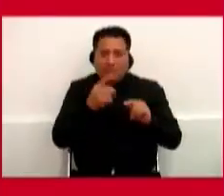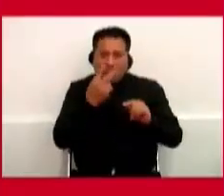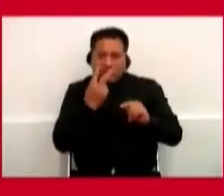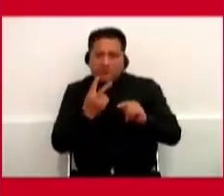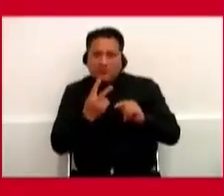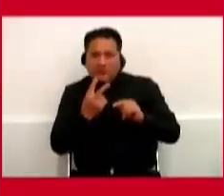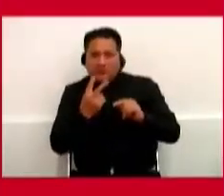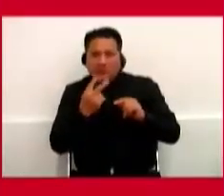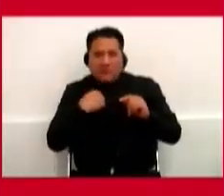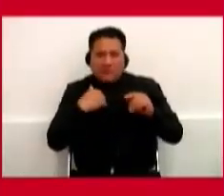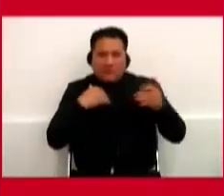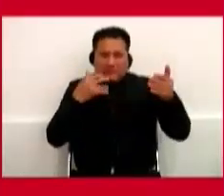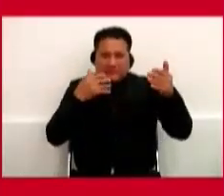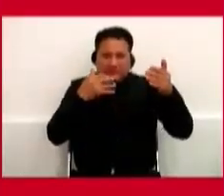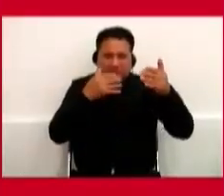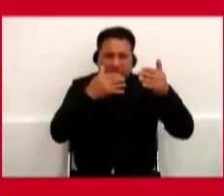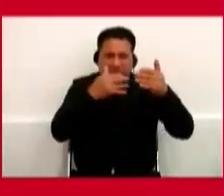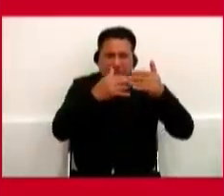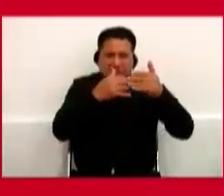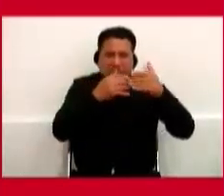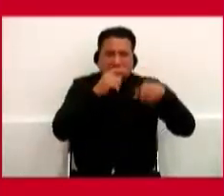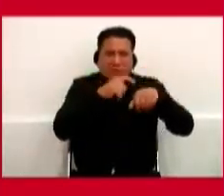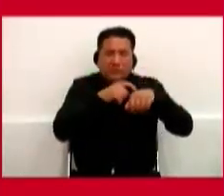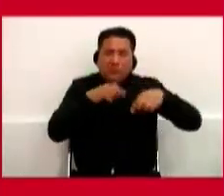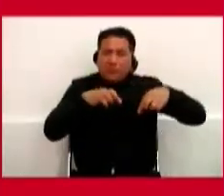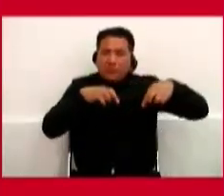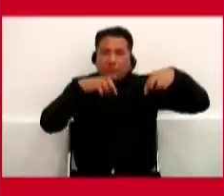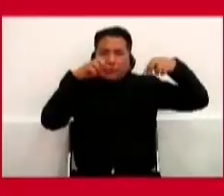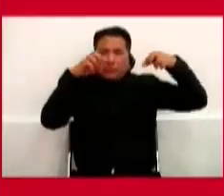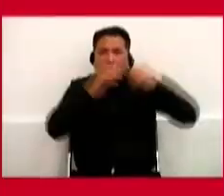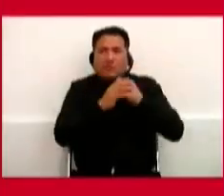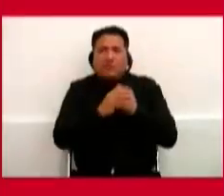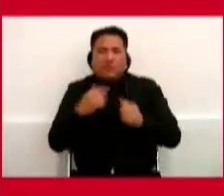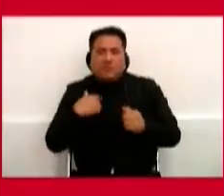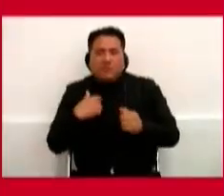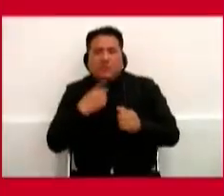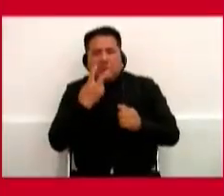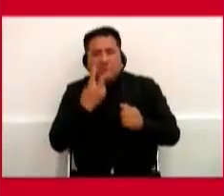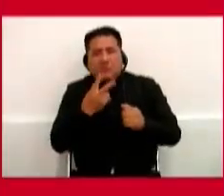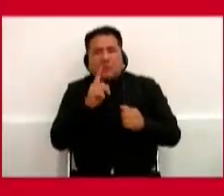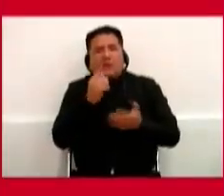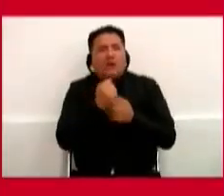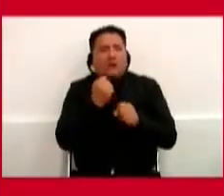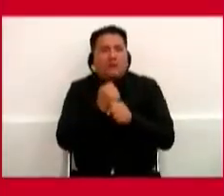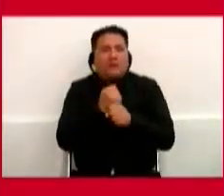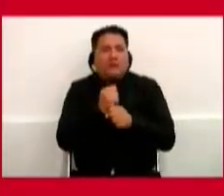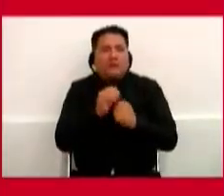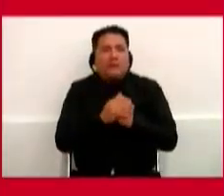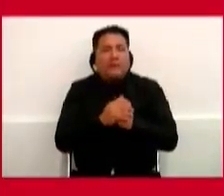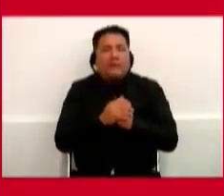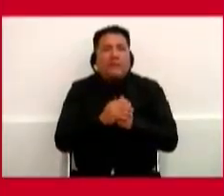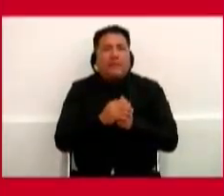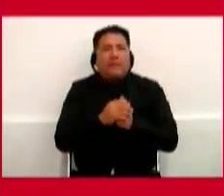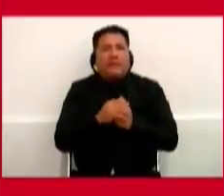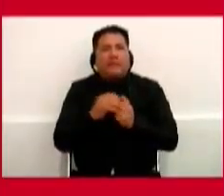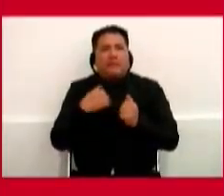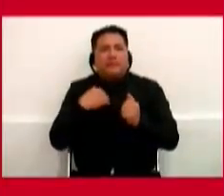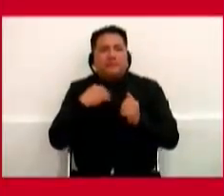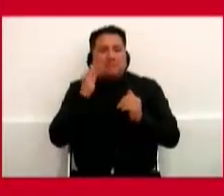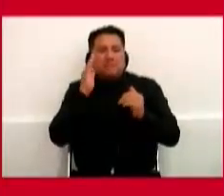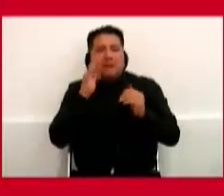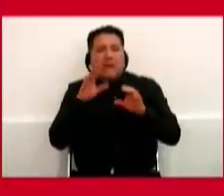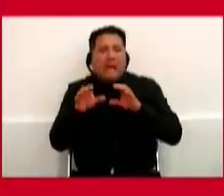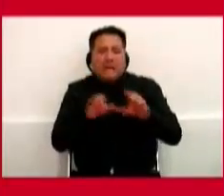cantidad de puntos, poder decir si mi modelo es representativo o no. Pero ese es un trabajo que todavía vamos a realizar, ¿no? Por ahora yo considero que es un